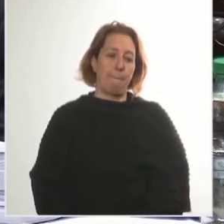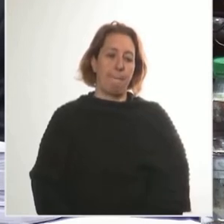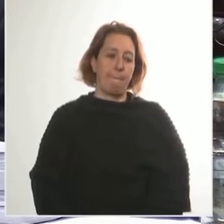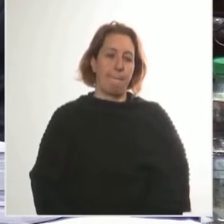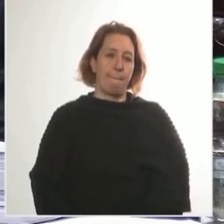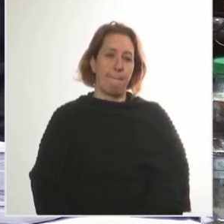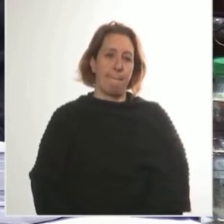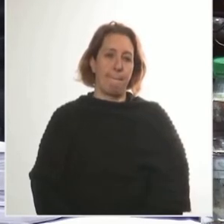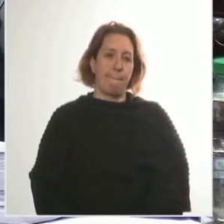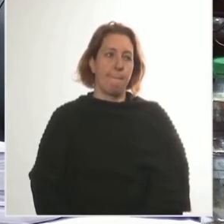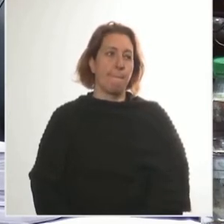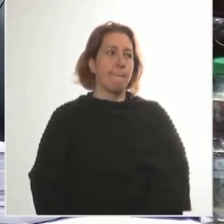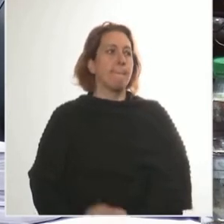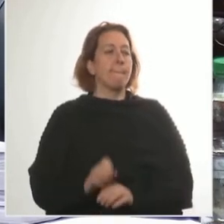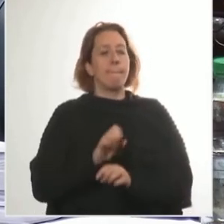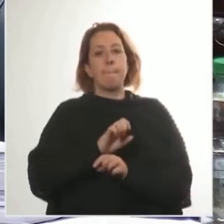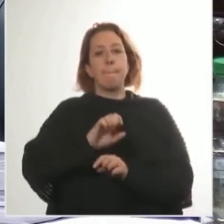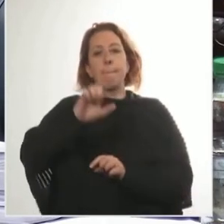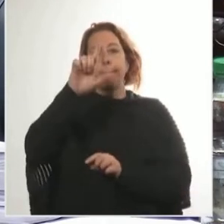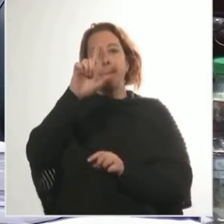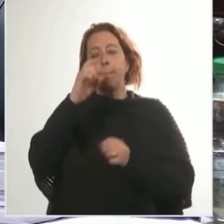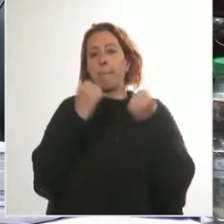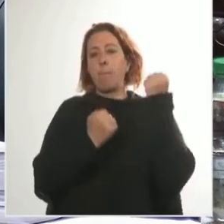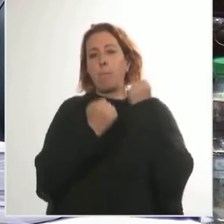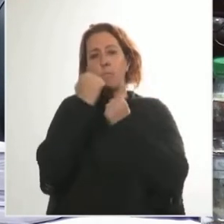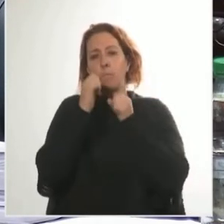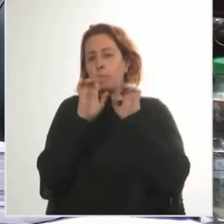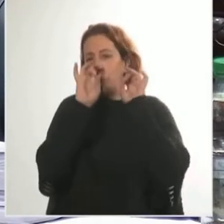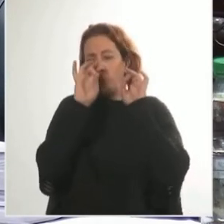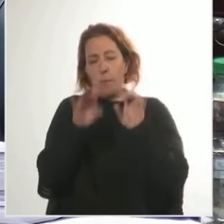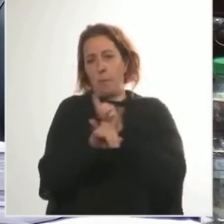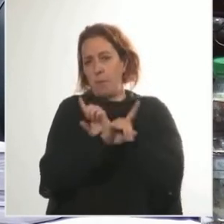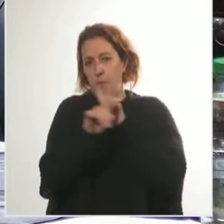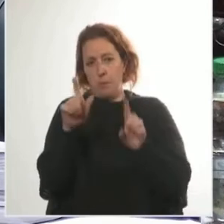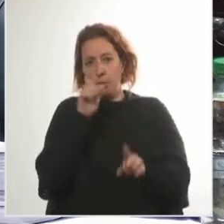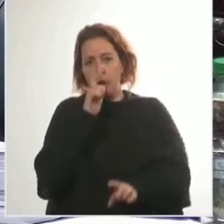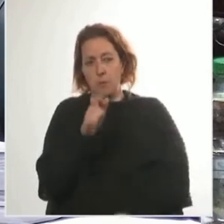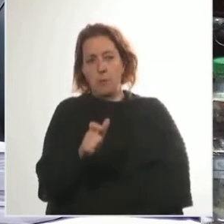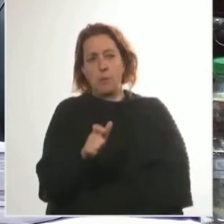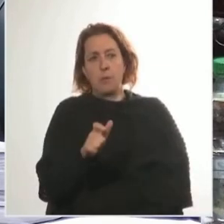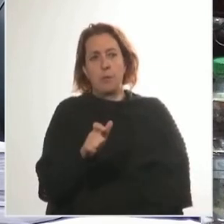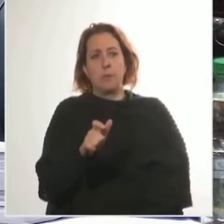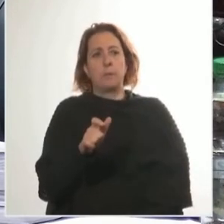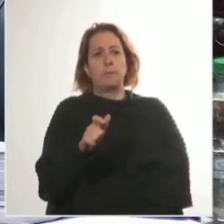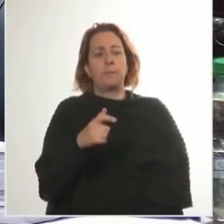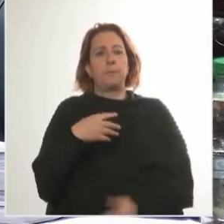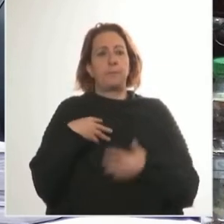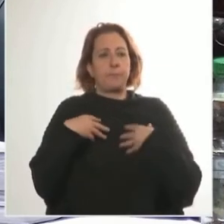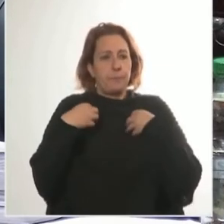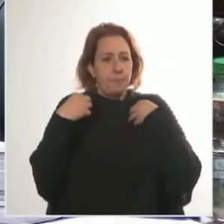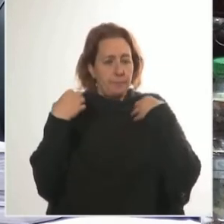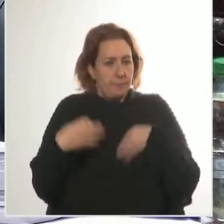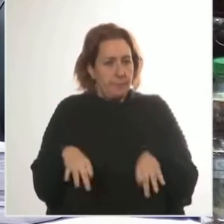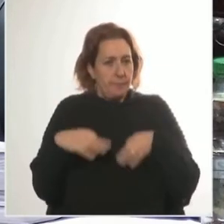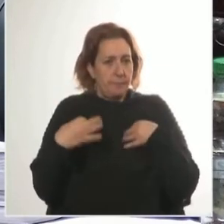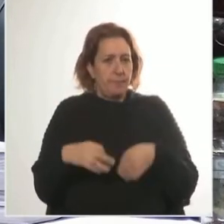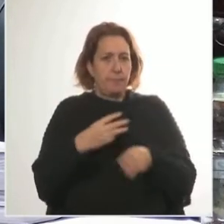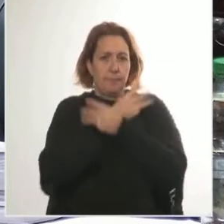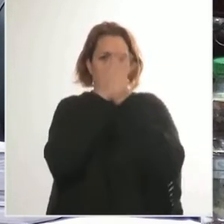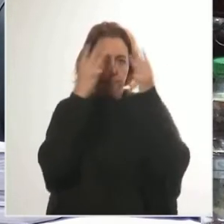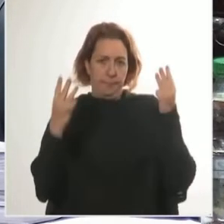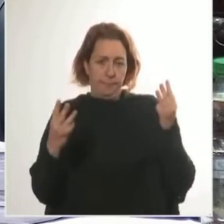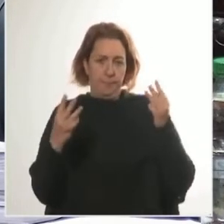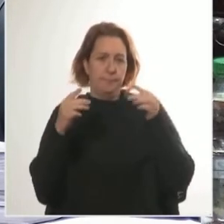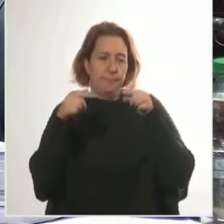El mero crecimiento económico no implica el bienestar generalizado.